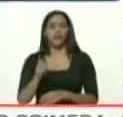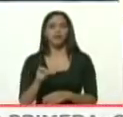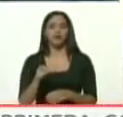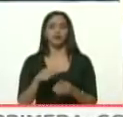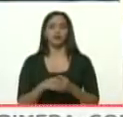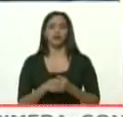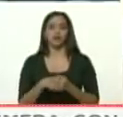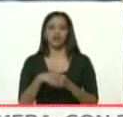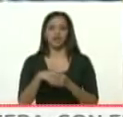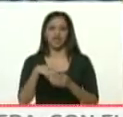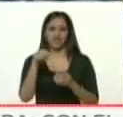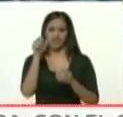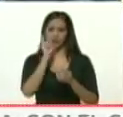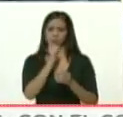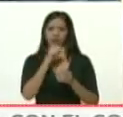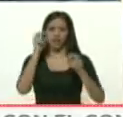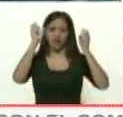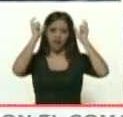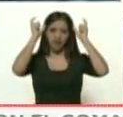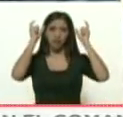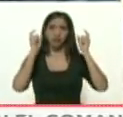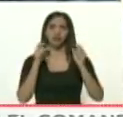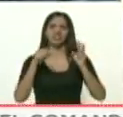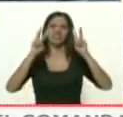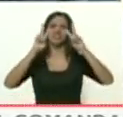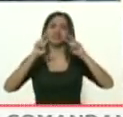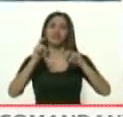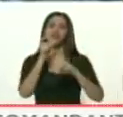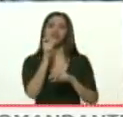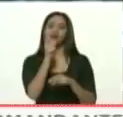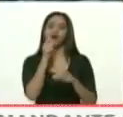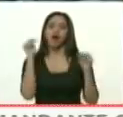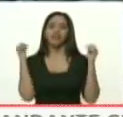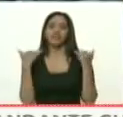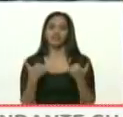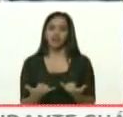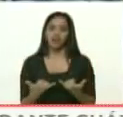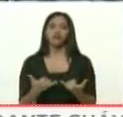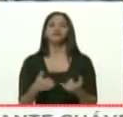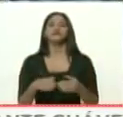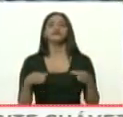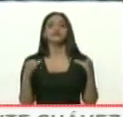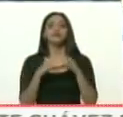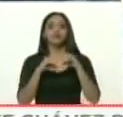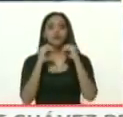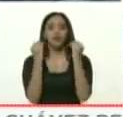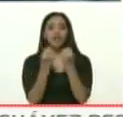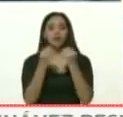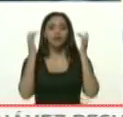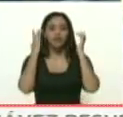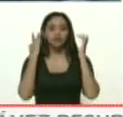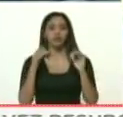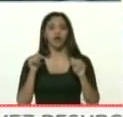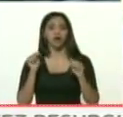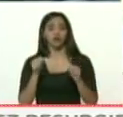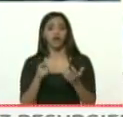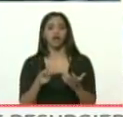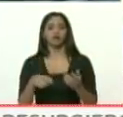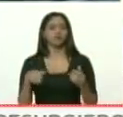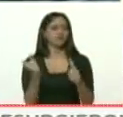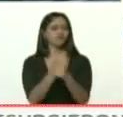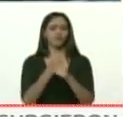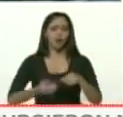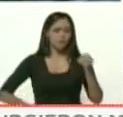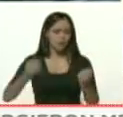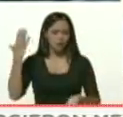alias Vaquita, está siendo sometido a interrogatorio. Los organismos de inteligencia andan siendo actualmente allanamientos en todo el